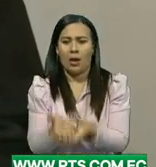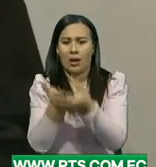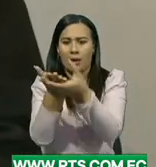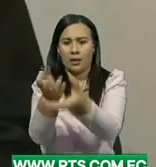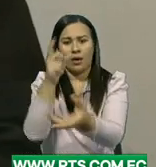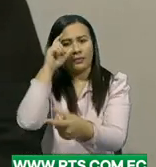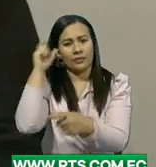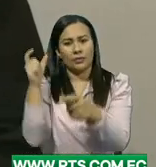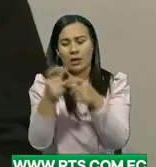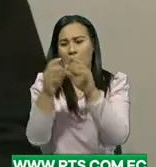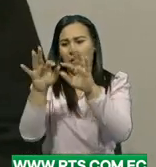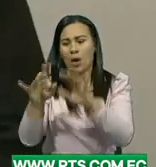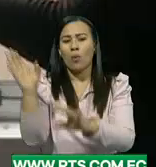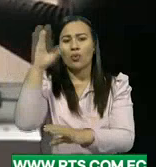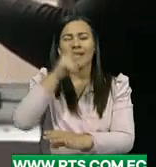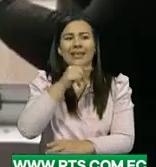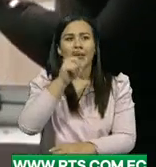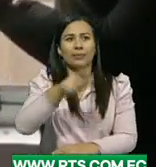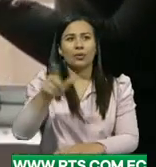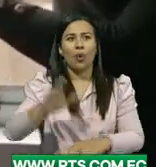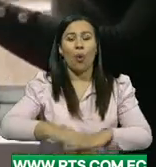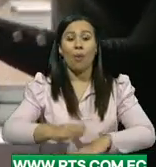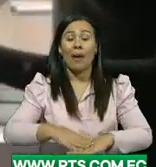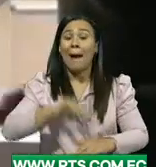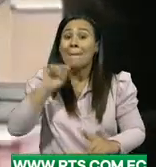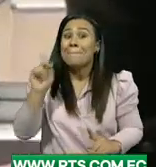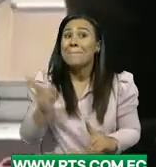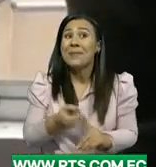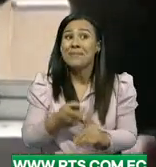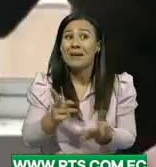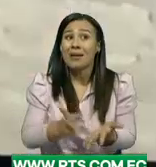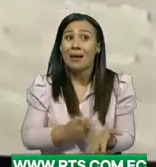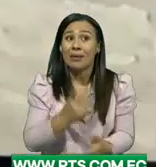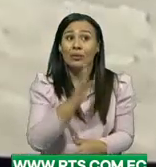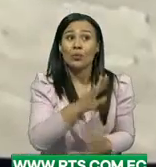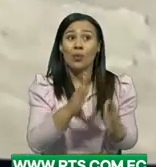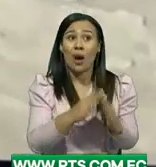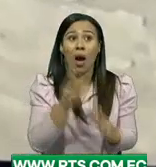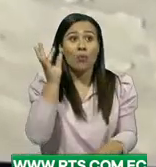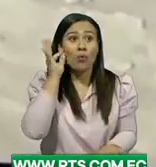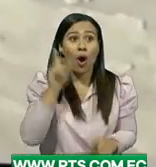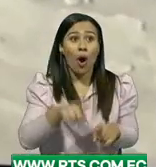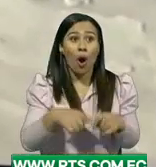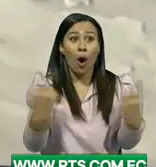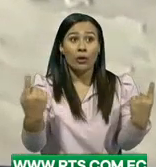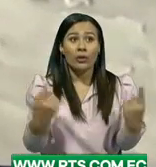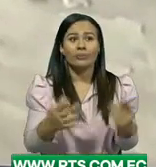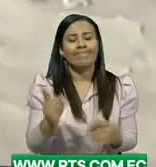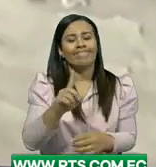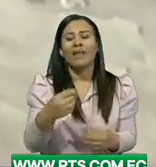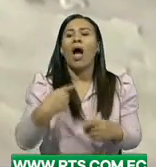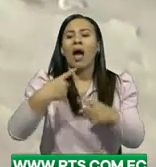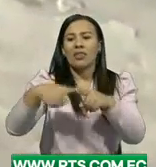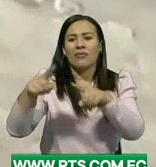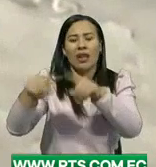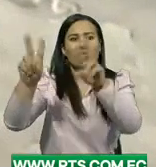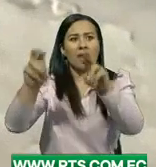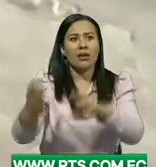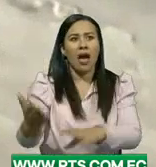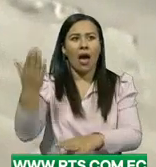la judicialización del caso. Este no sería el primer acontecimiento en contra del asambleísta. En Loja,